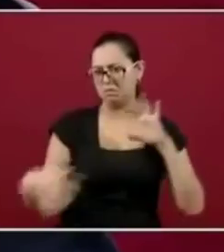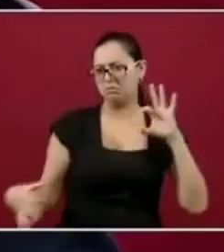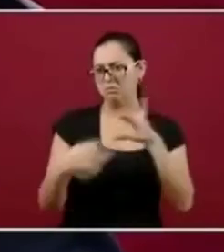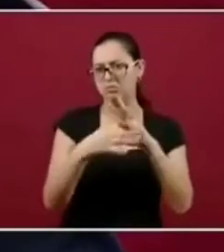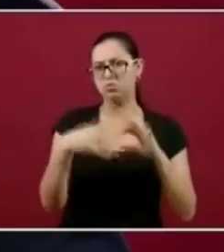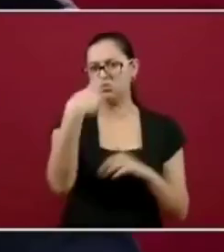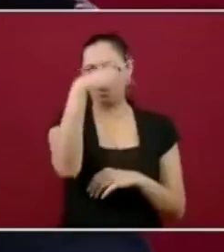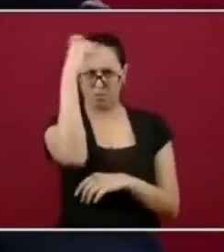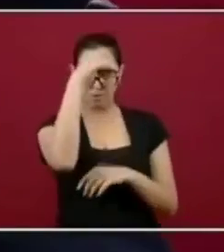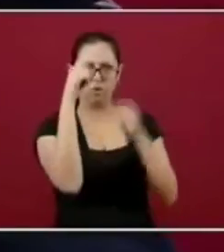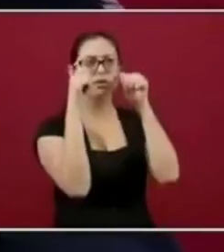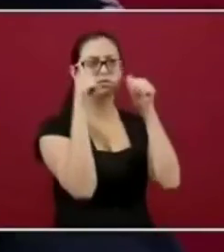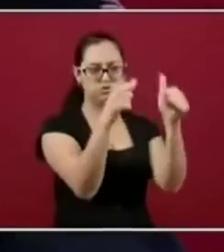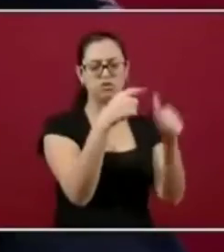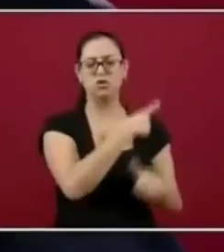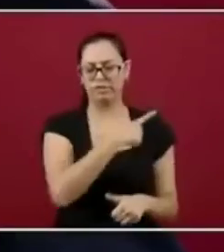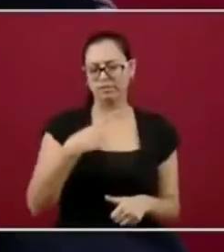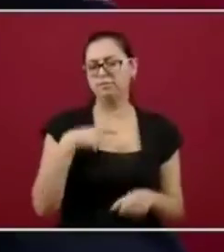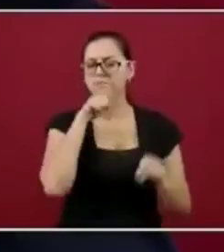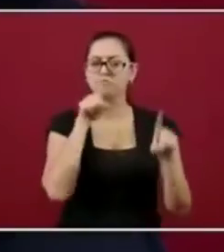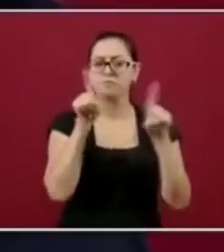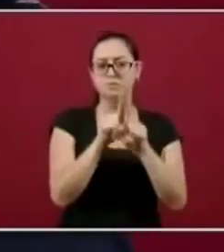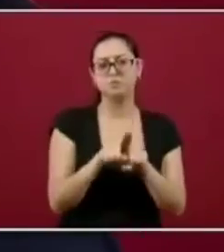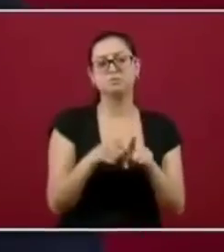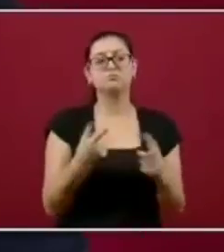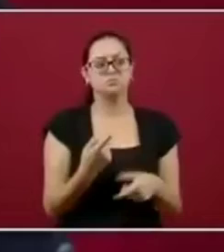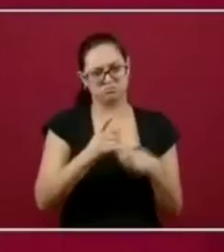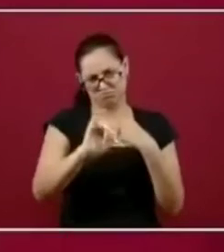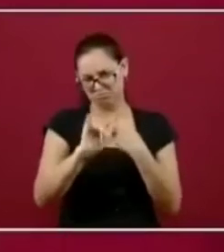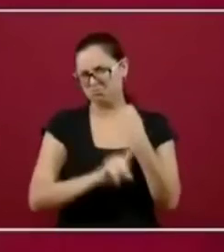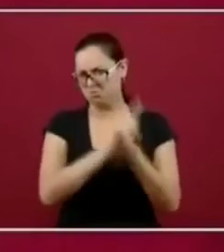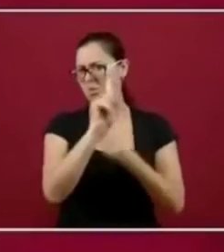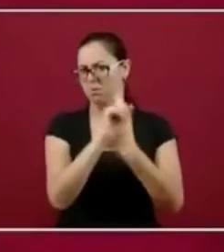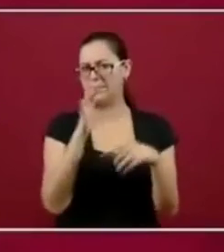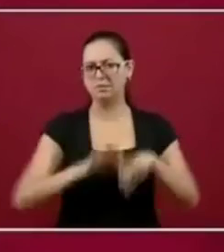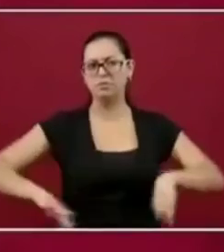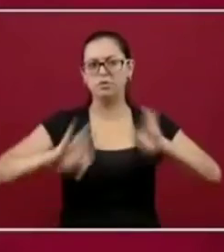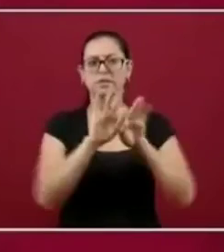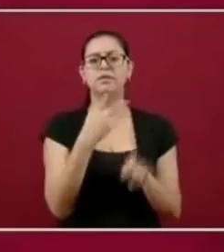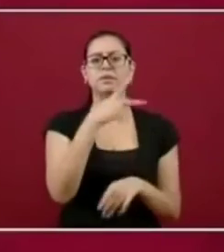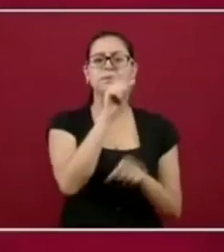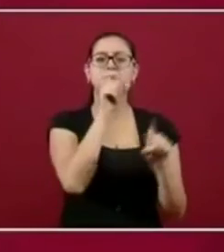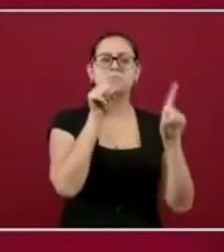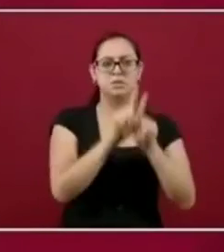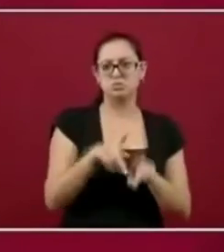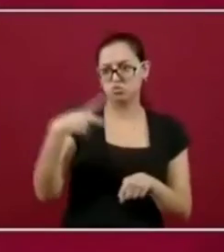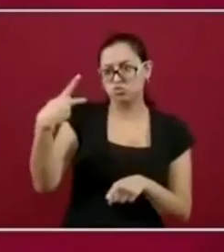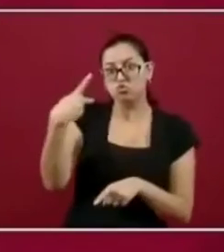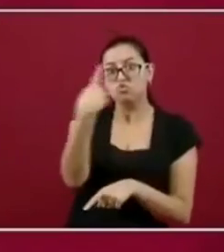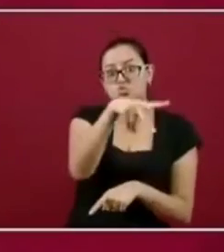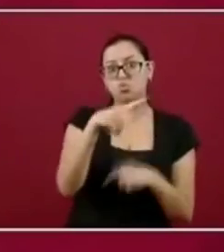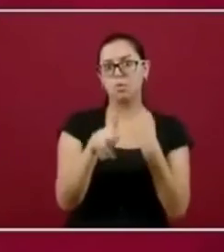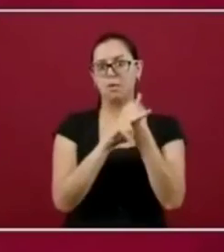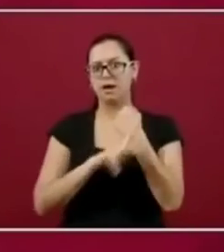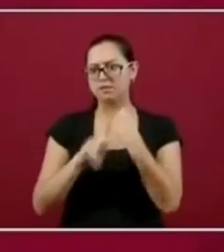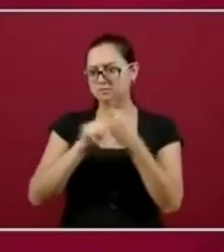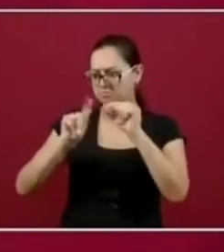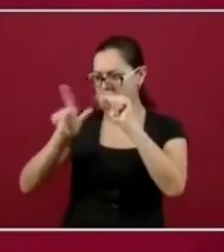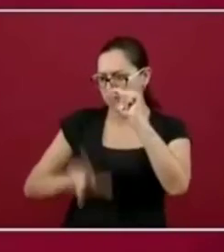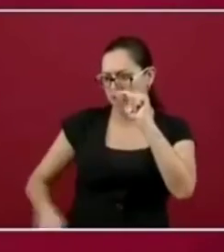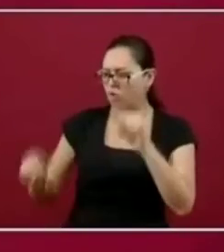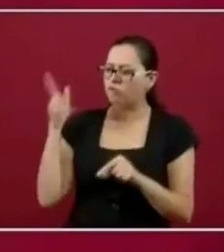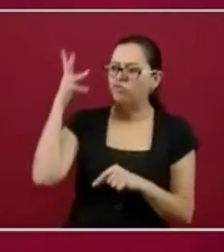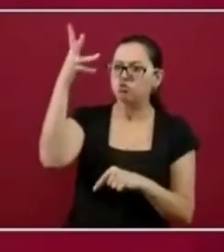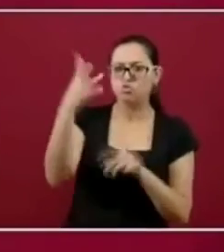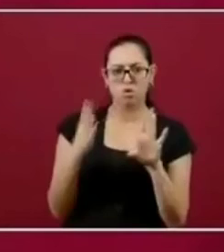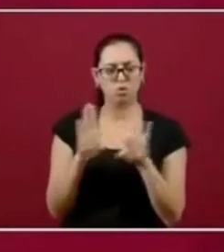escucharlos, no solo sobre sus problemas, que eso es muy importante, sino también sobre nuestro país y su futuro. Y va a